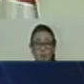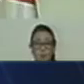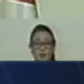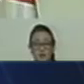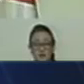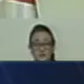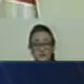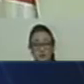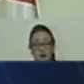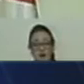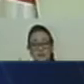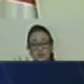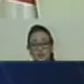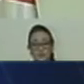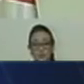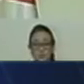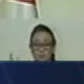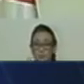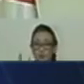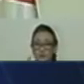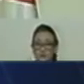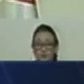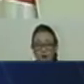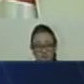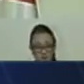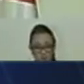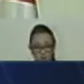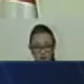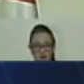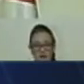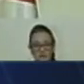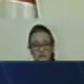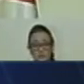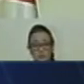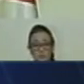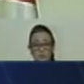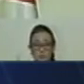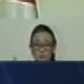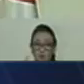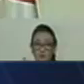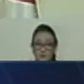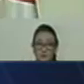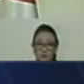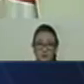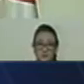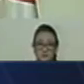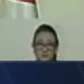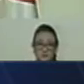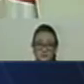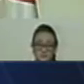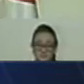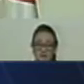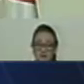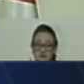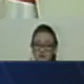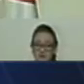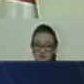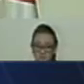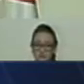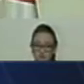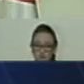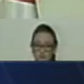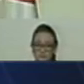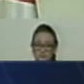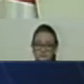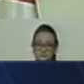inscrito 14 partidos políticos, 14 movimientos políticos que hacen vida política en